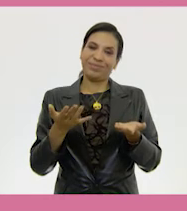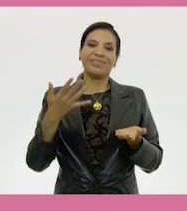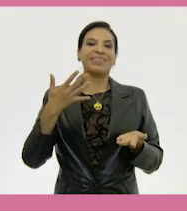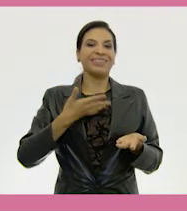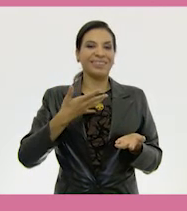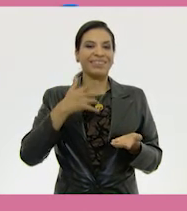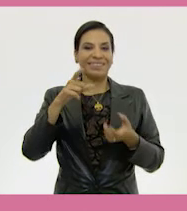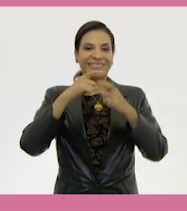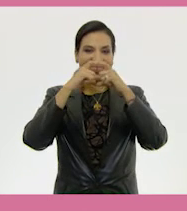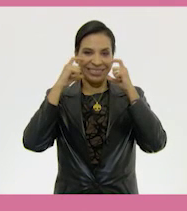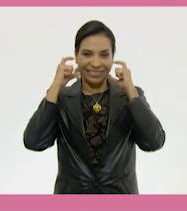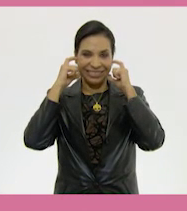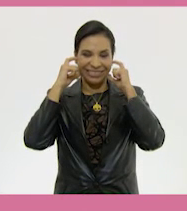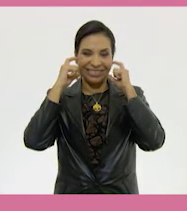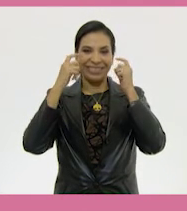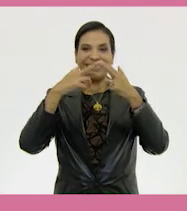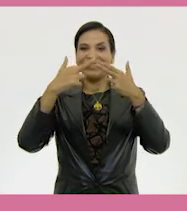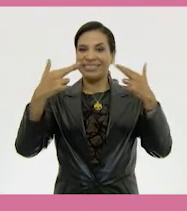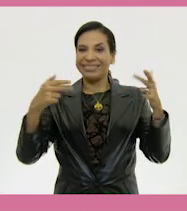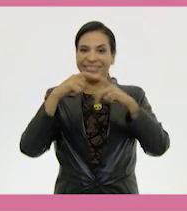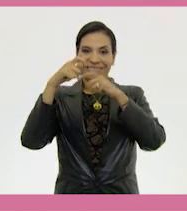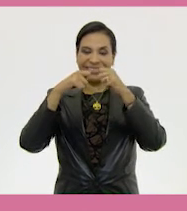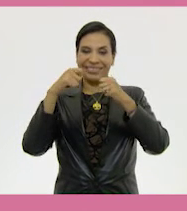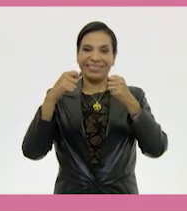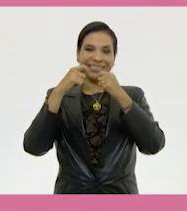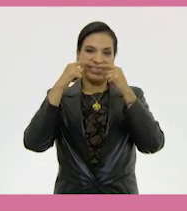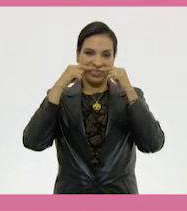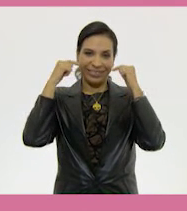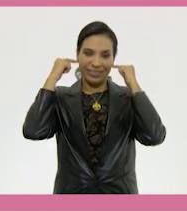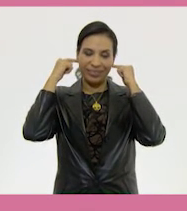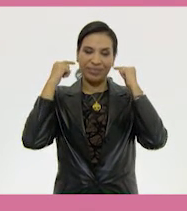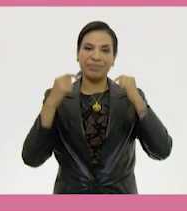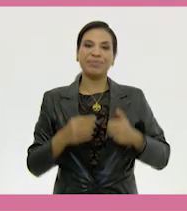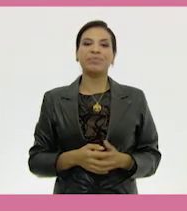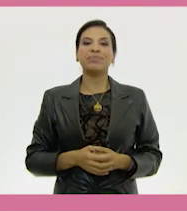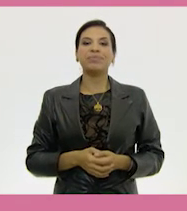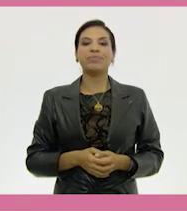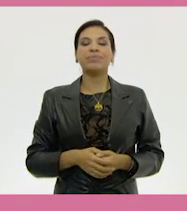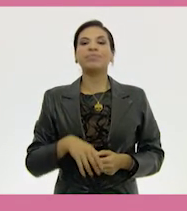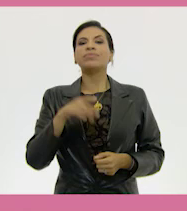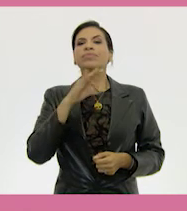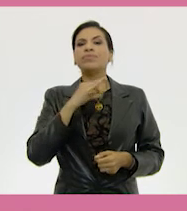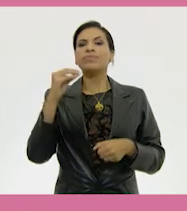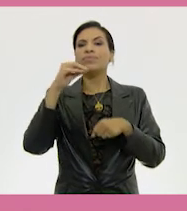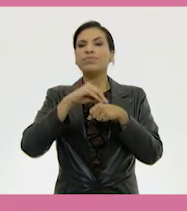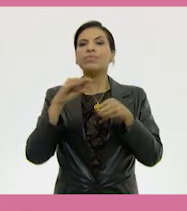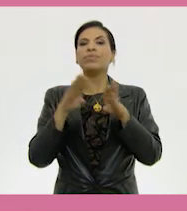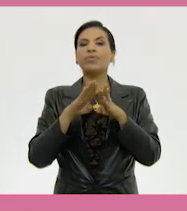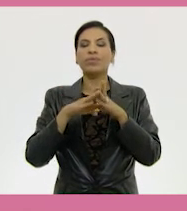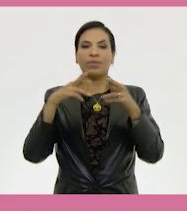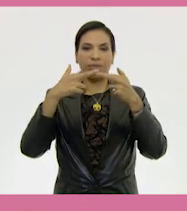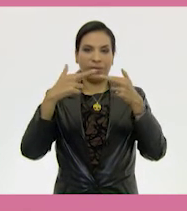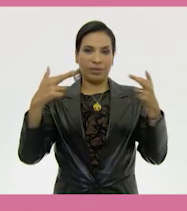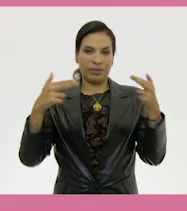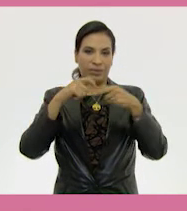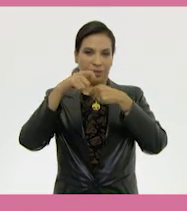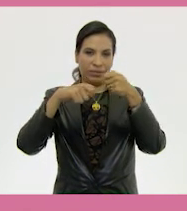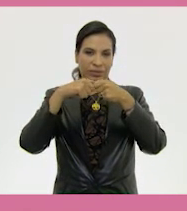¡Listo! Ya tienes un cubrebocas con dos pares de cuerdas. Para colocártelo,